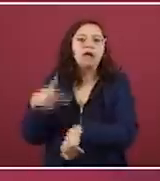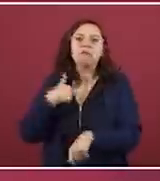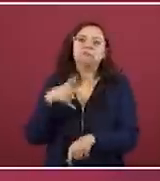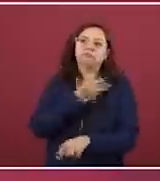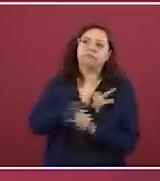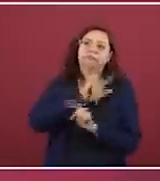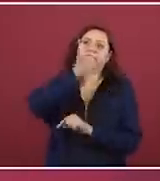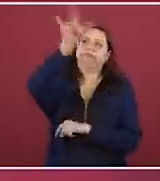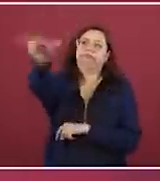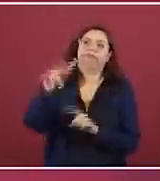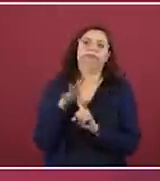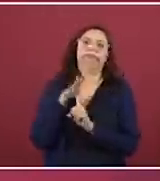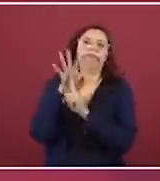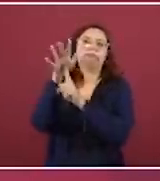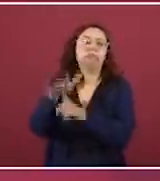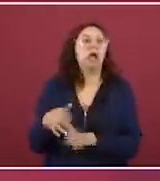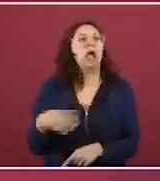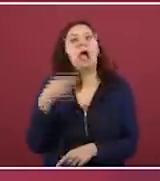cuentean,